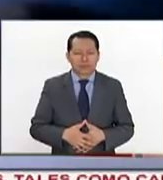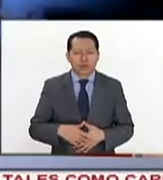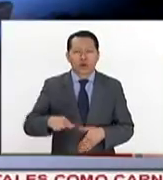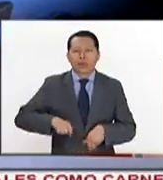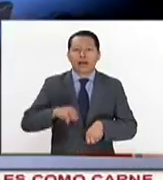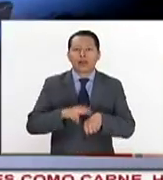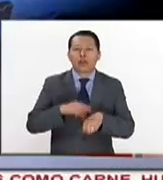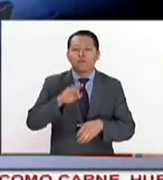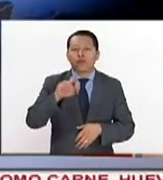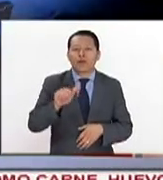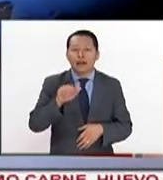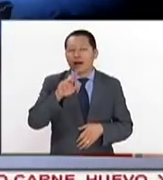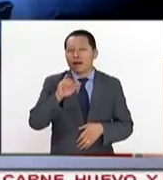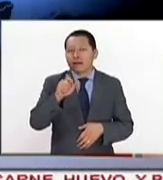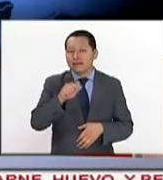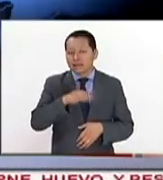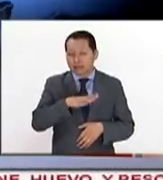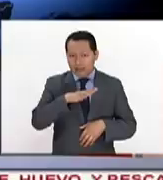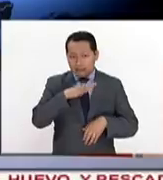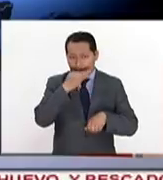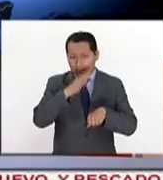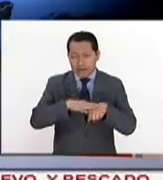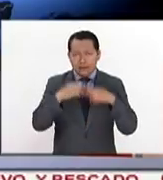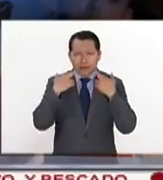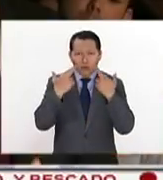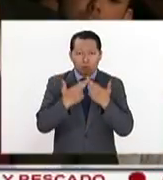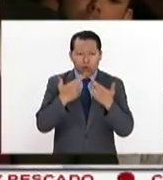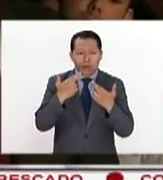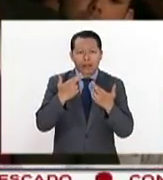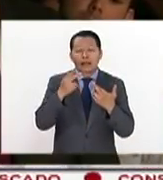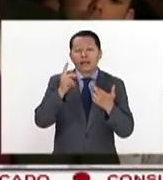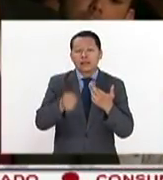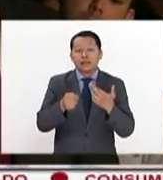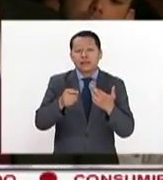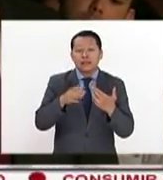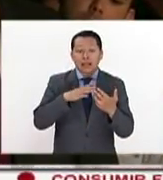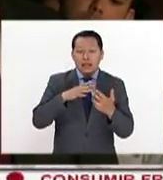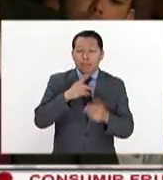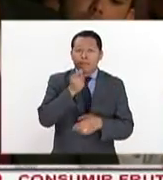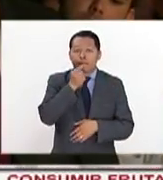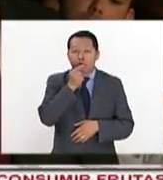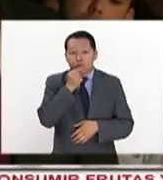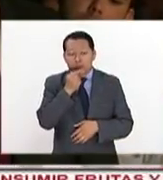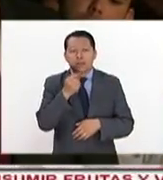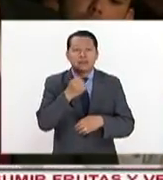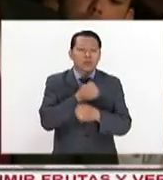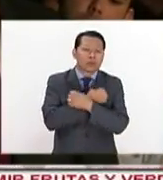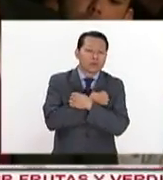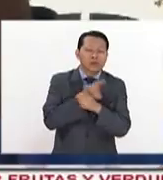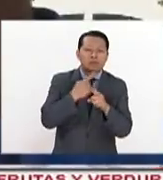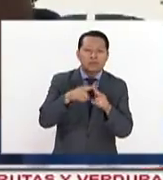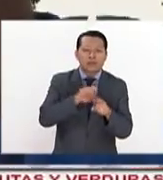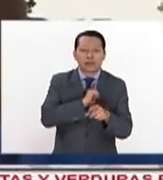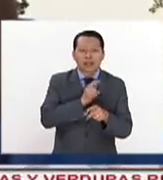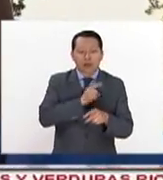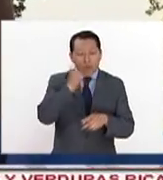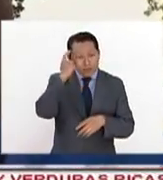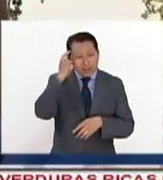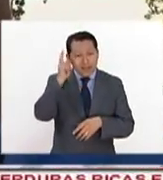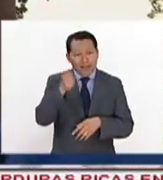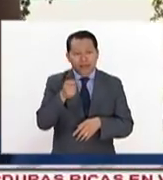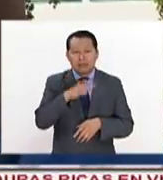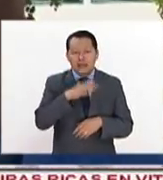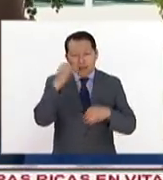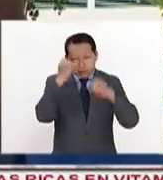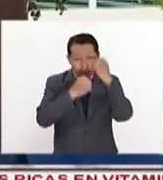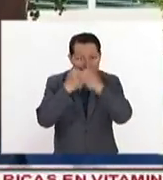El gobernador de Florida, Rick Scott, convocó a una reunión a responsables policíacos, educativos y de salud mental, en el que se